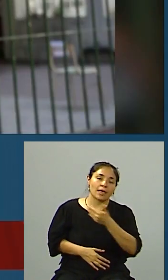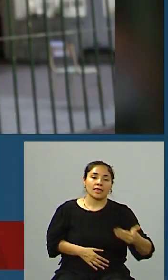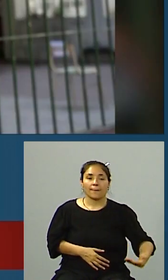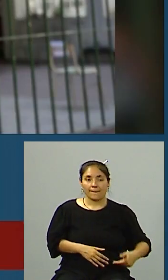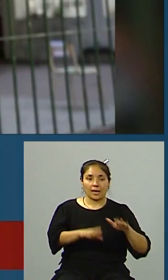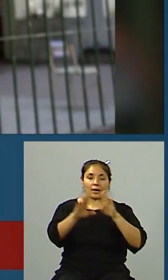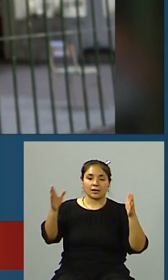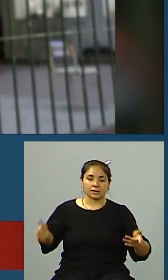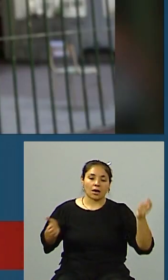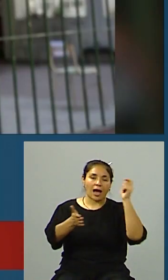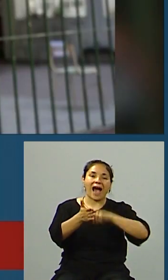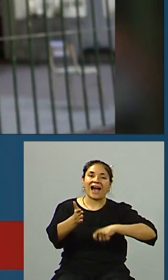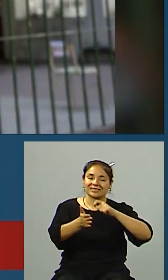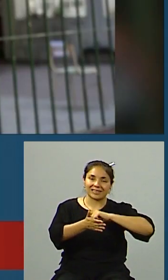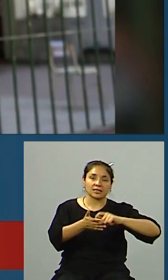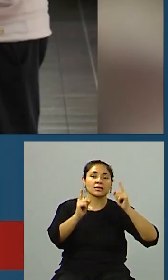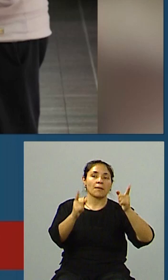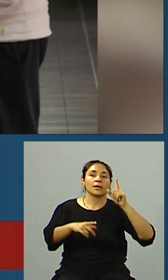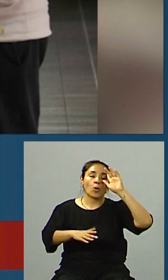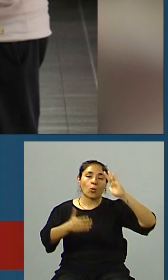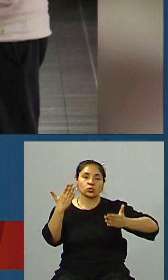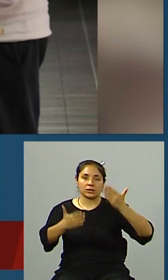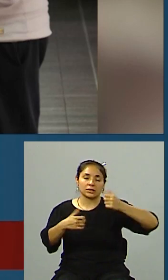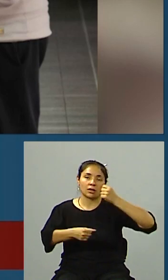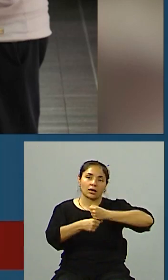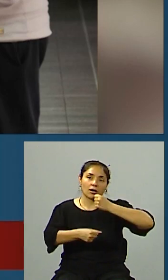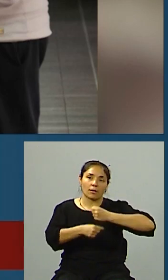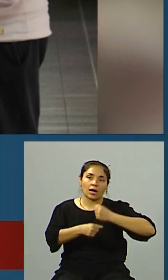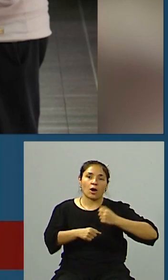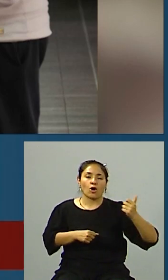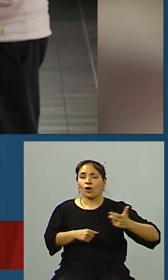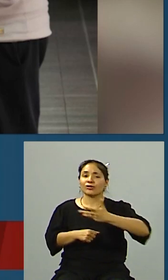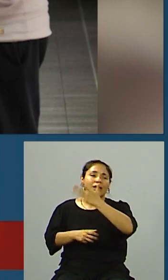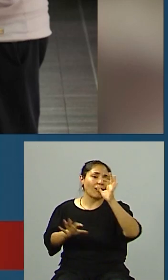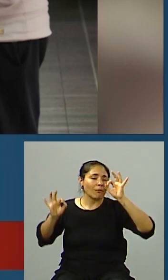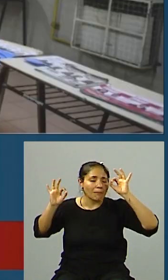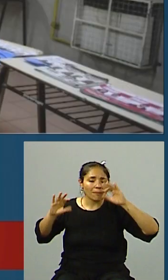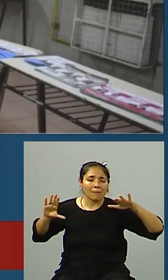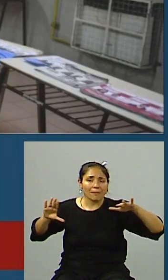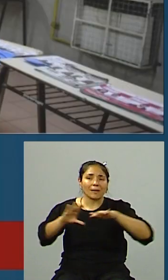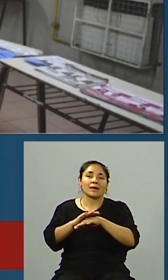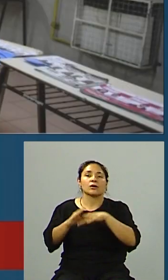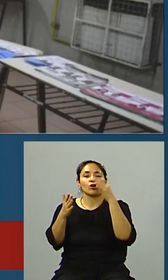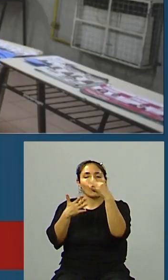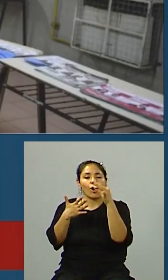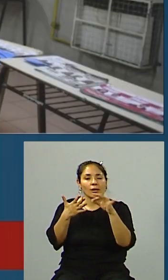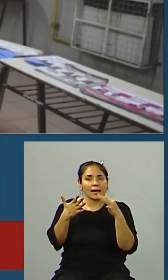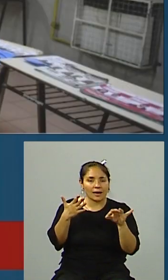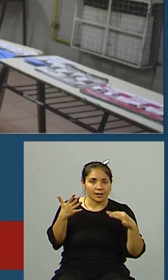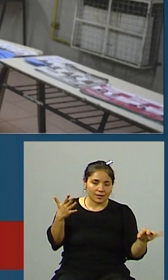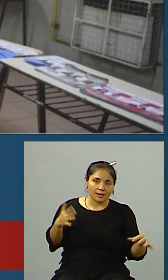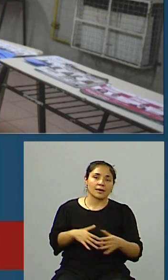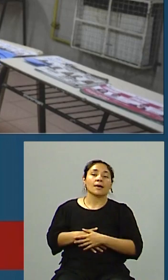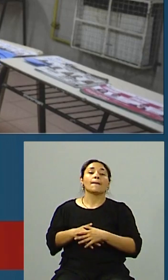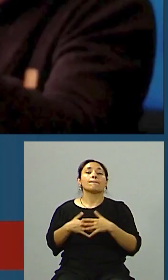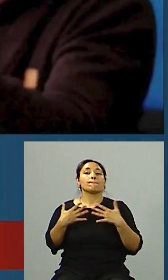actas, y para eso está la justicia, que hace un proceso de conteo definitivo que intenta corregir esas irregularidades. Así que,